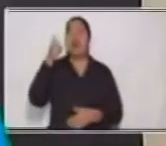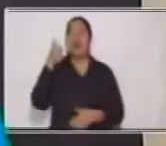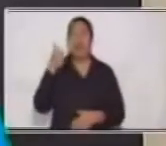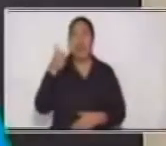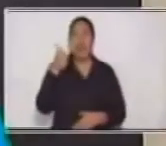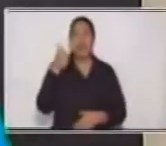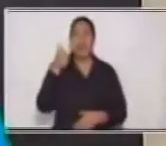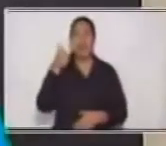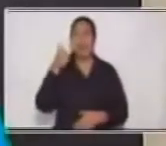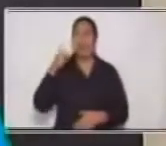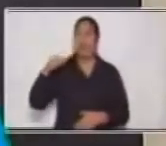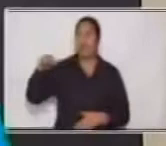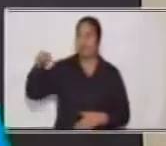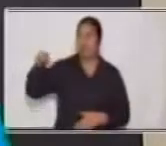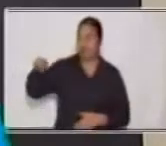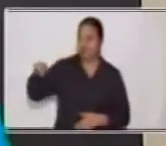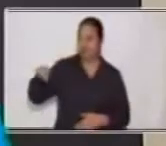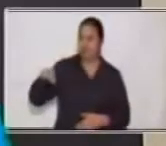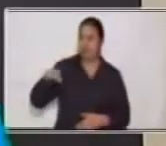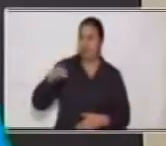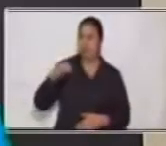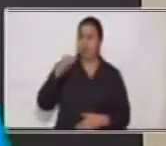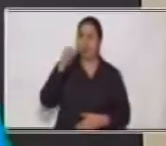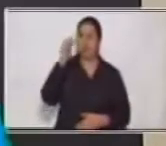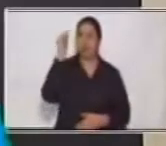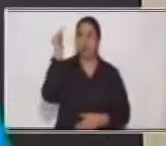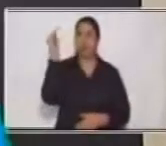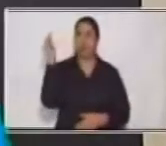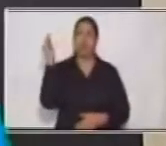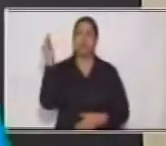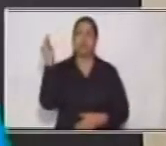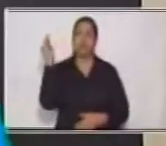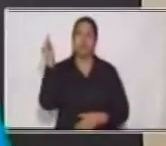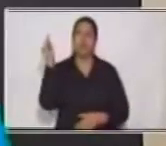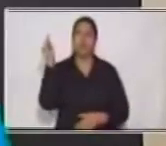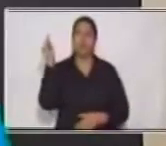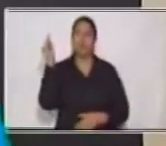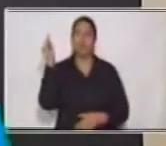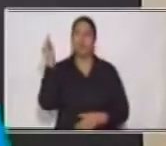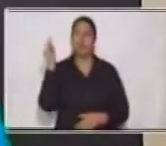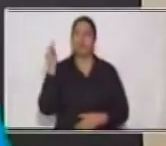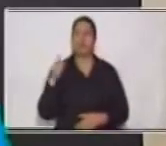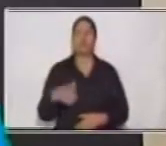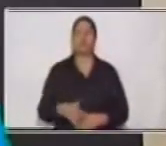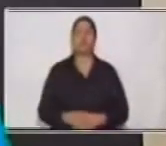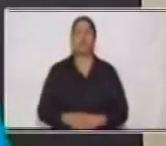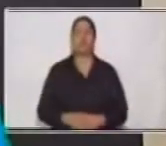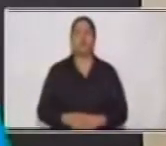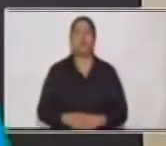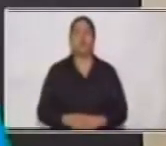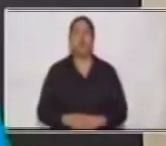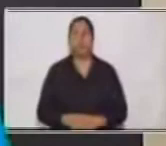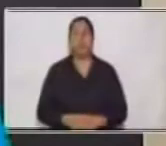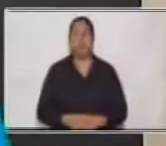llegar a tocar a la asíntota. Entonces acá empieza a crecer